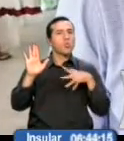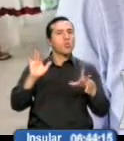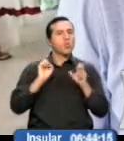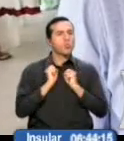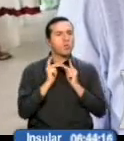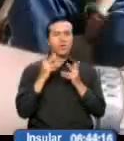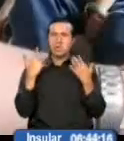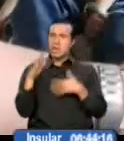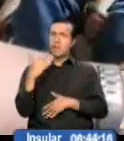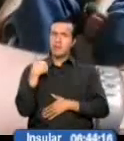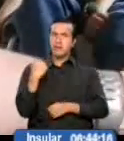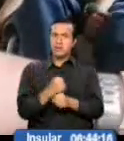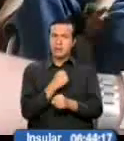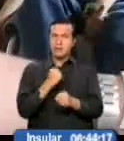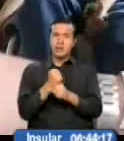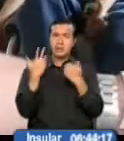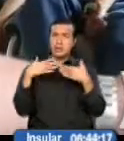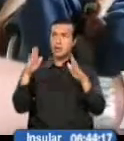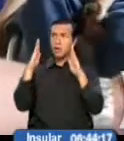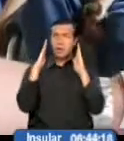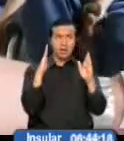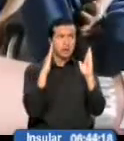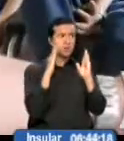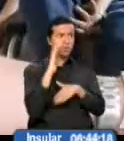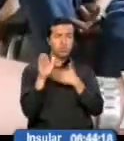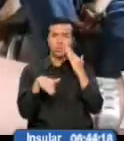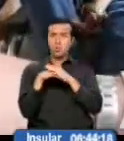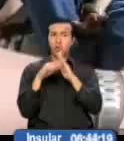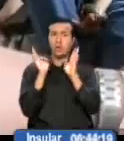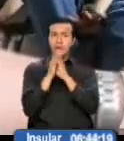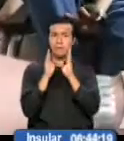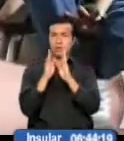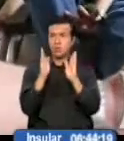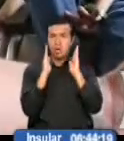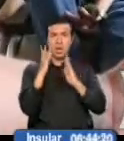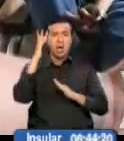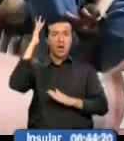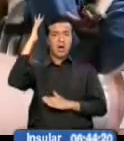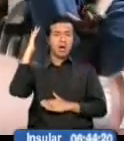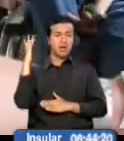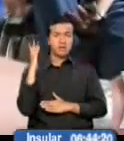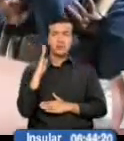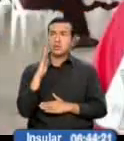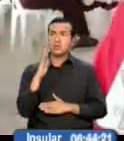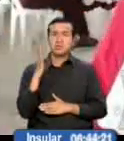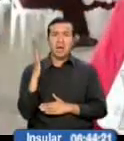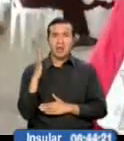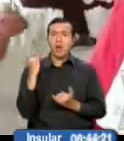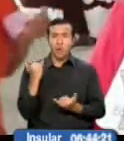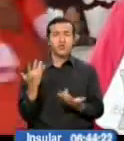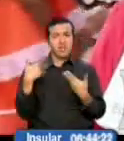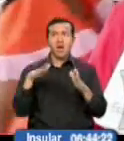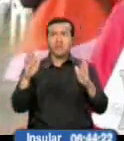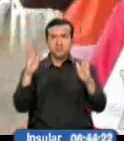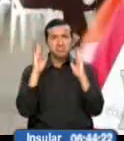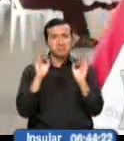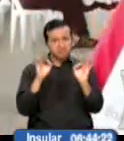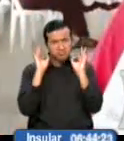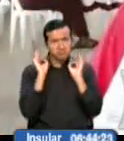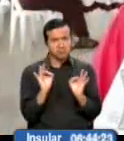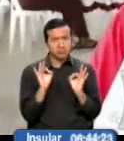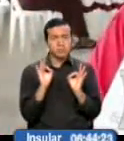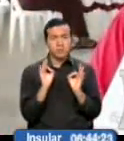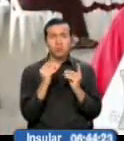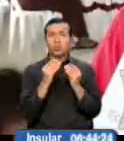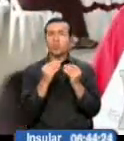tener un trabajo. Ya nos toman en cuenta en todo acto cívico, como antiguamente no nos tomaban en cuenta. Hemos estado